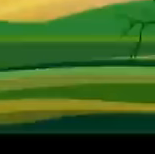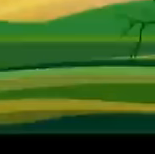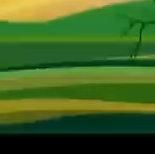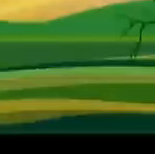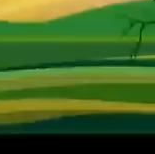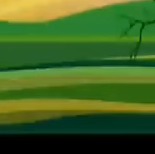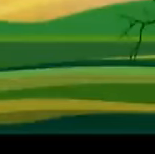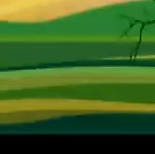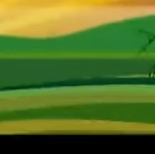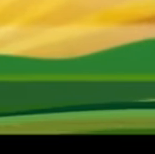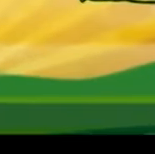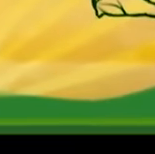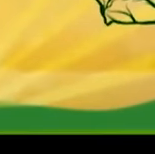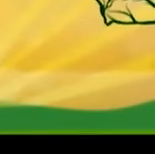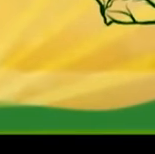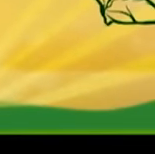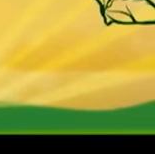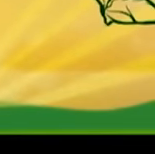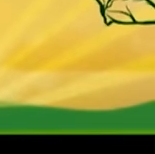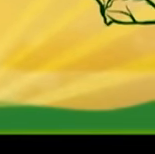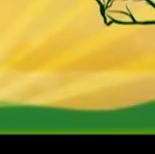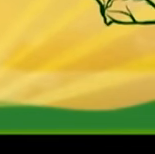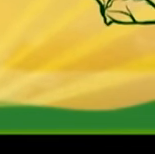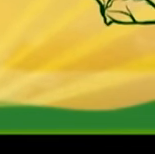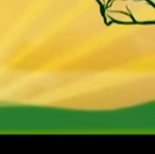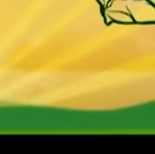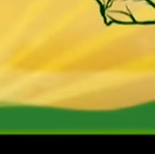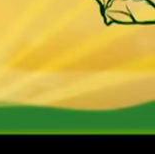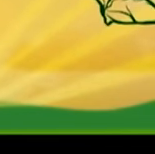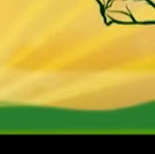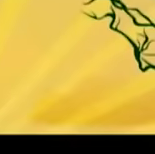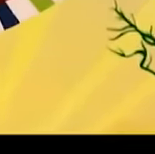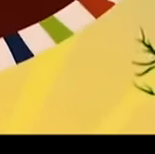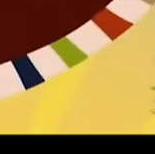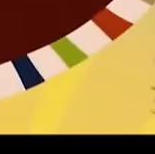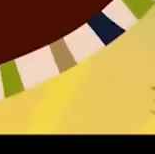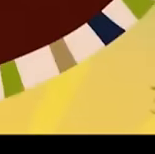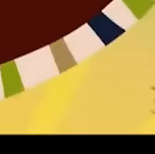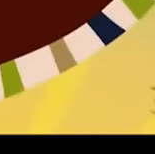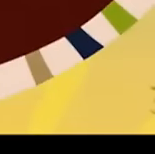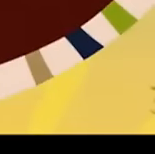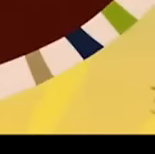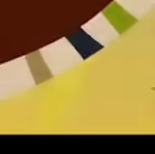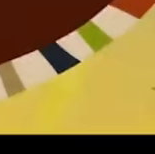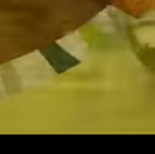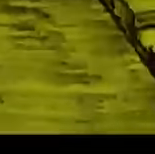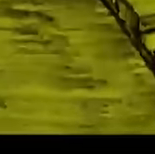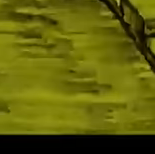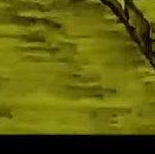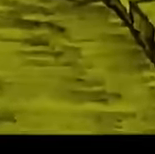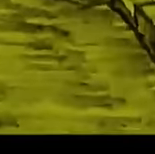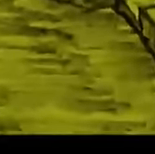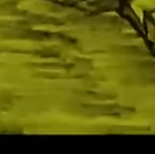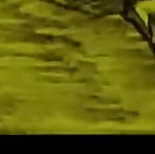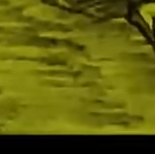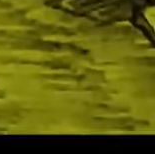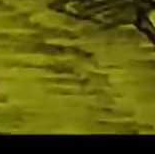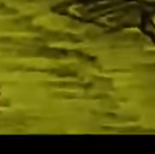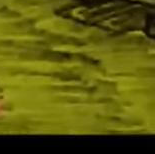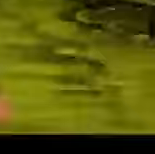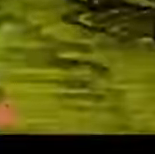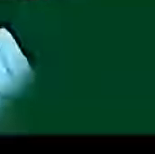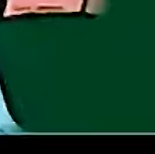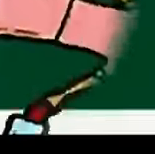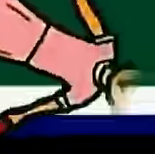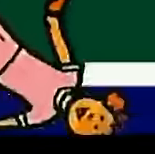Hola, hoy vamos a hablar del respeto. Y para darte un ejemplo, te voy a contar la historia de Nelson Mandela. Él fue un hombre muy noble, que luchó toda su